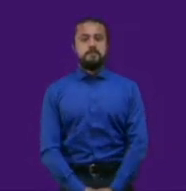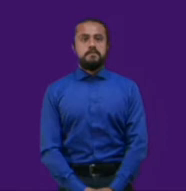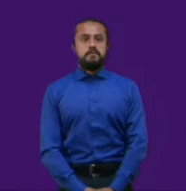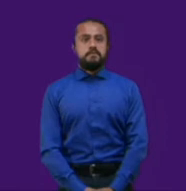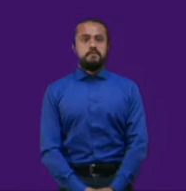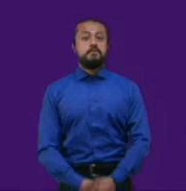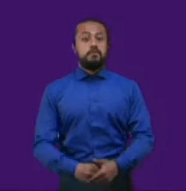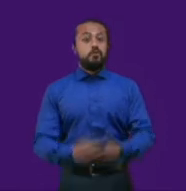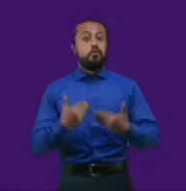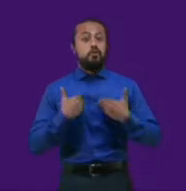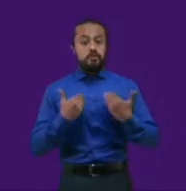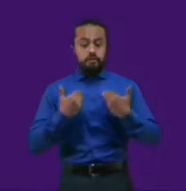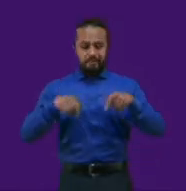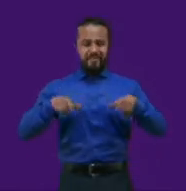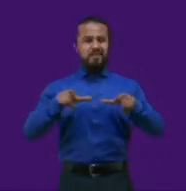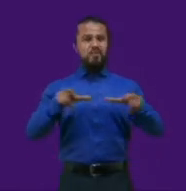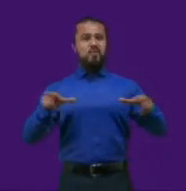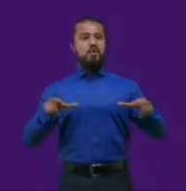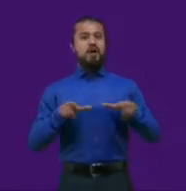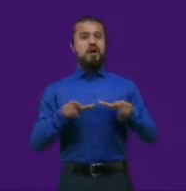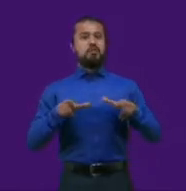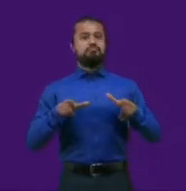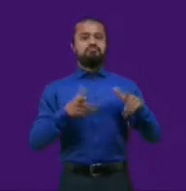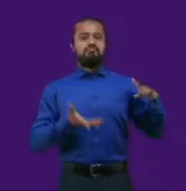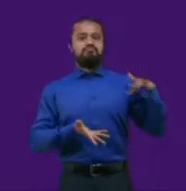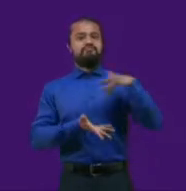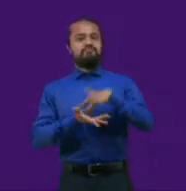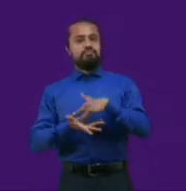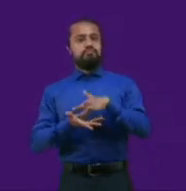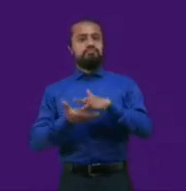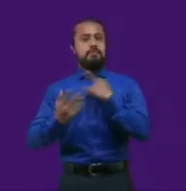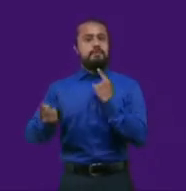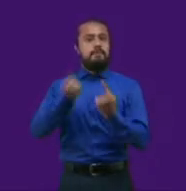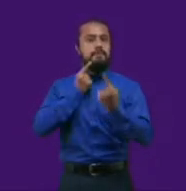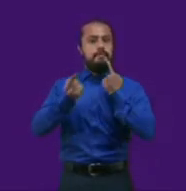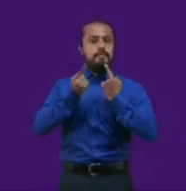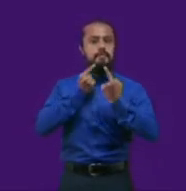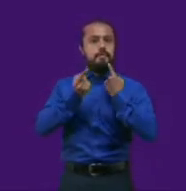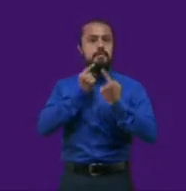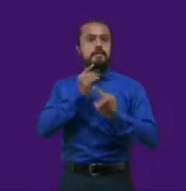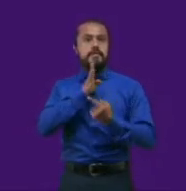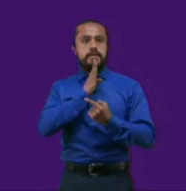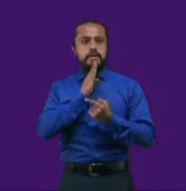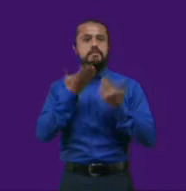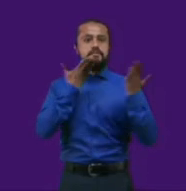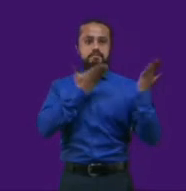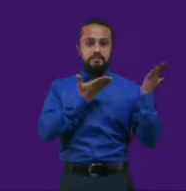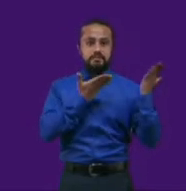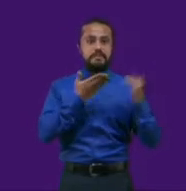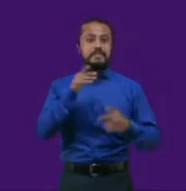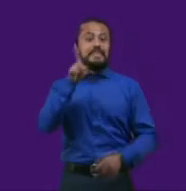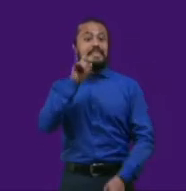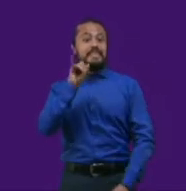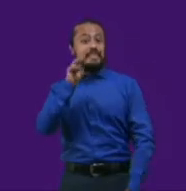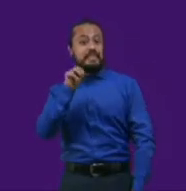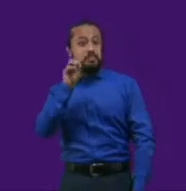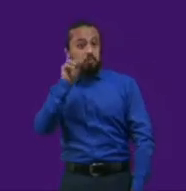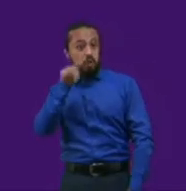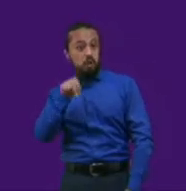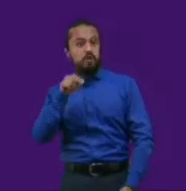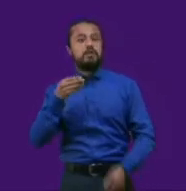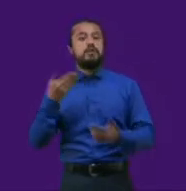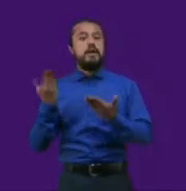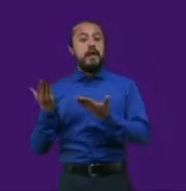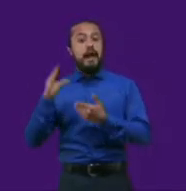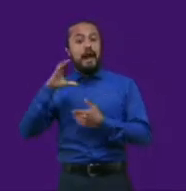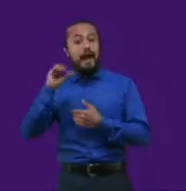aquí, aquí, tener tener la la oportunidad oportunidad de hablar hablar con con tres tres emprendedores emprendedores exitosos,